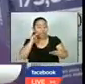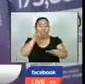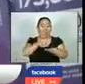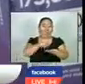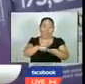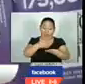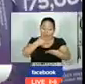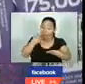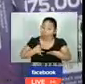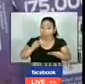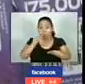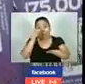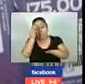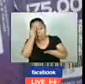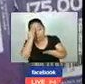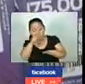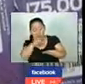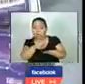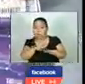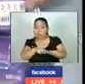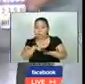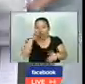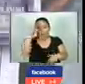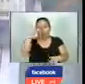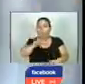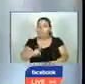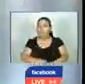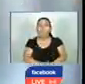la legalidad de los mismos y evitar ser estafado.